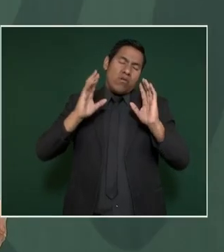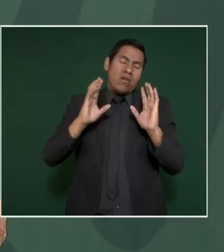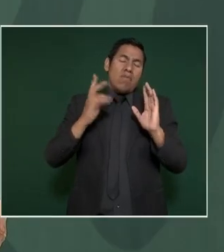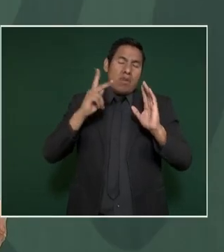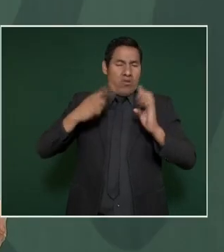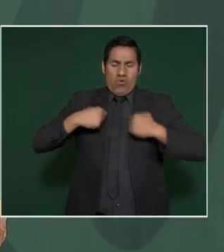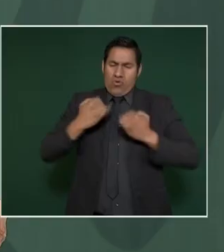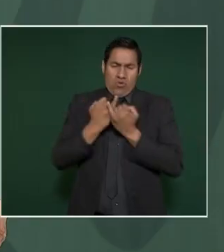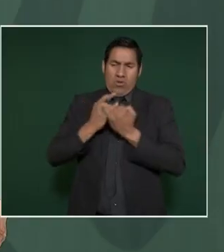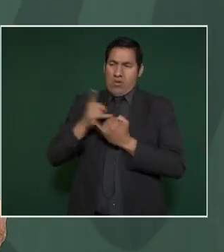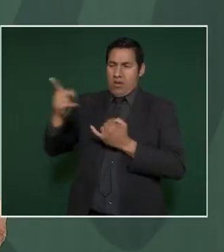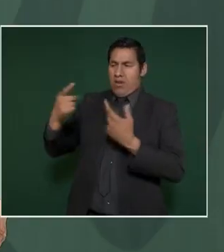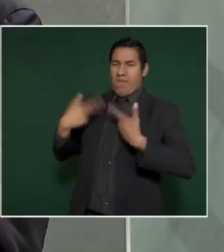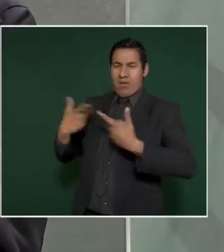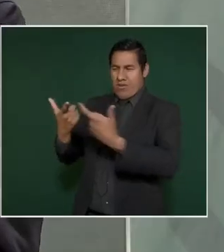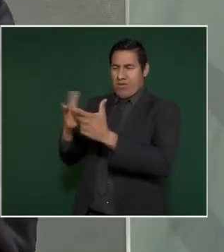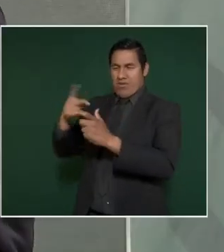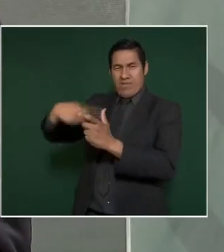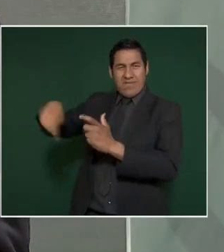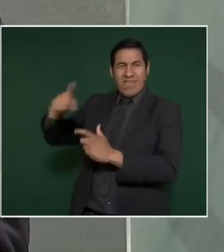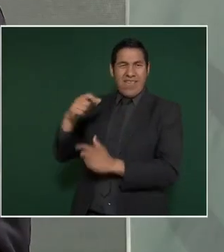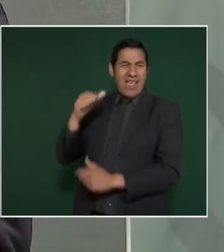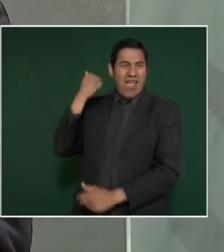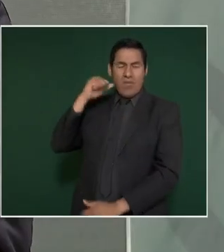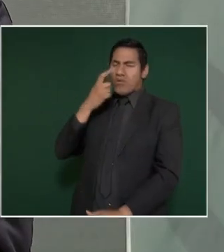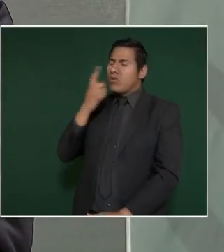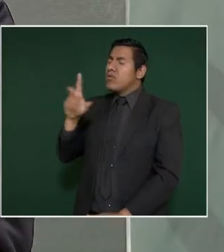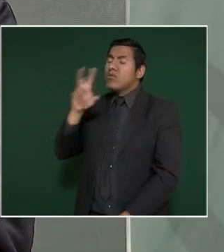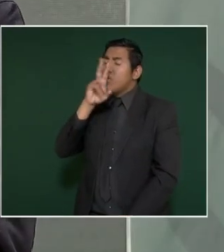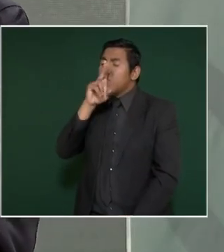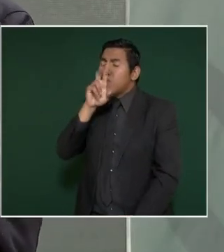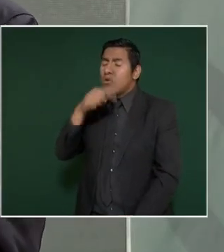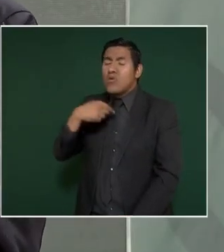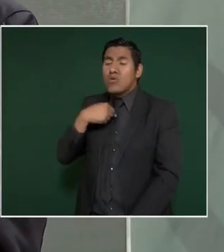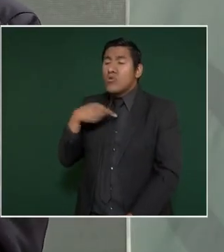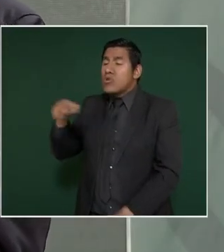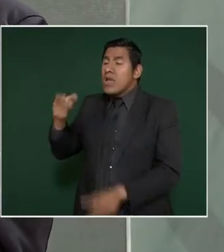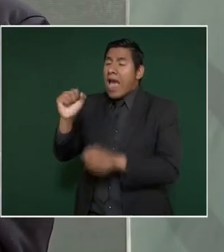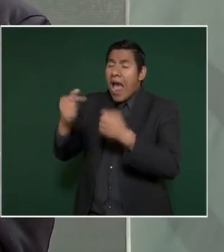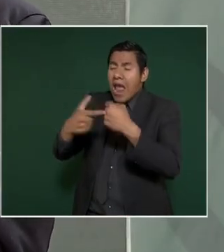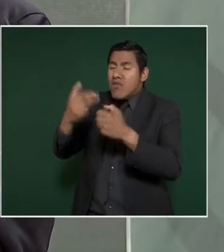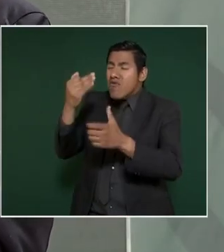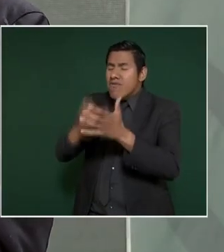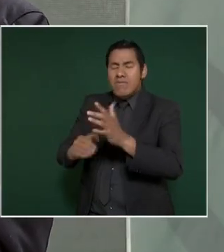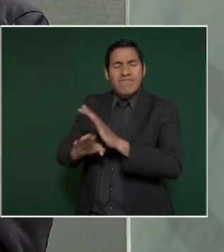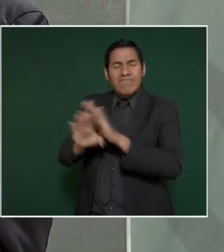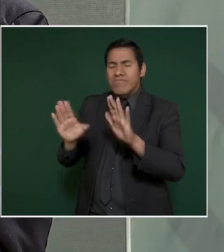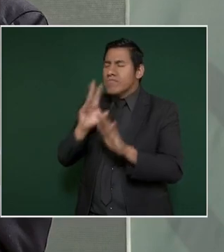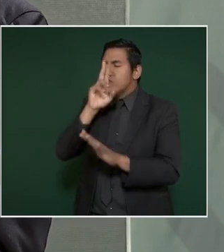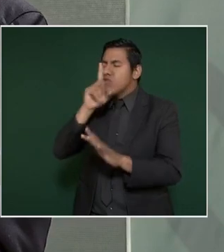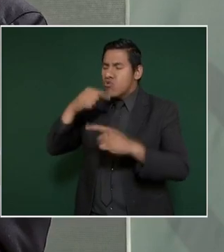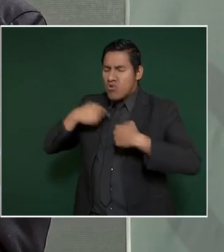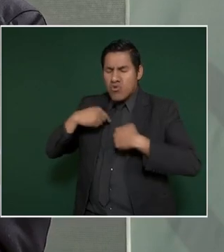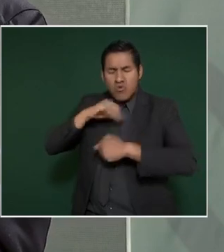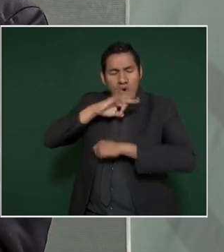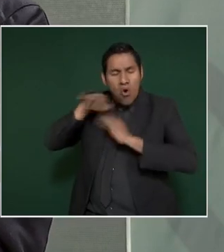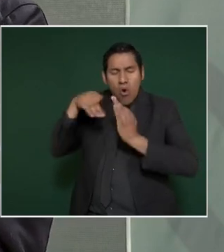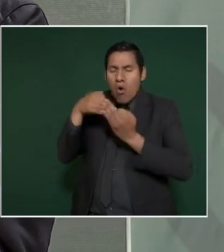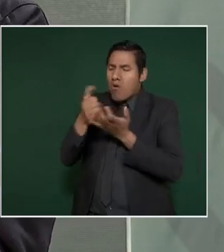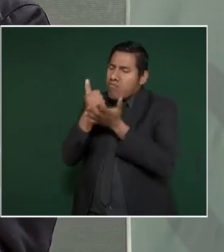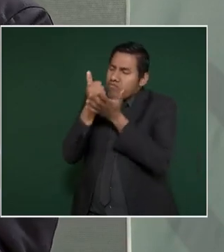que no se preocupe no les va a faltar nada nada Sí